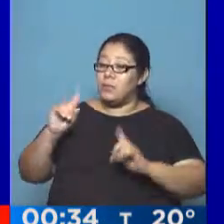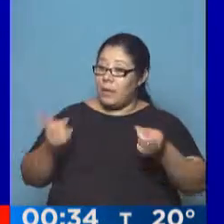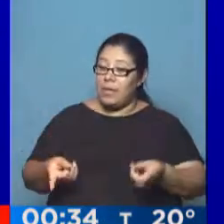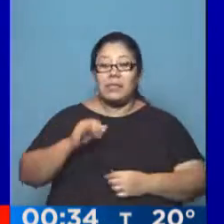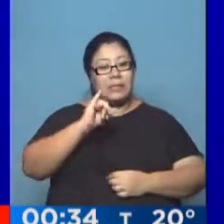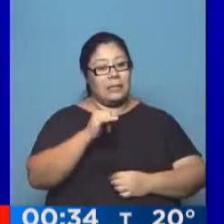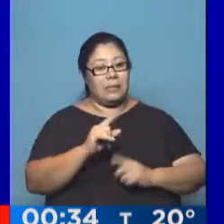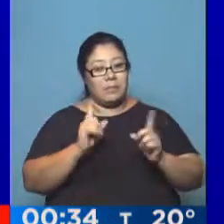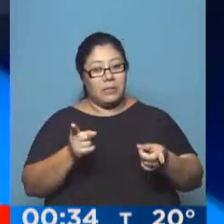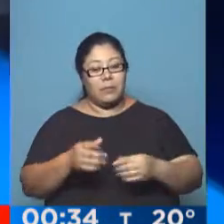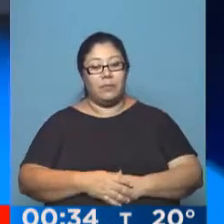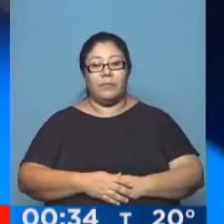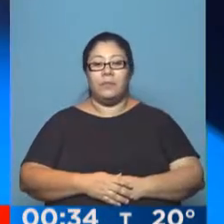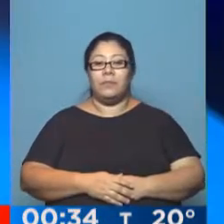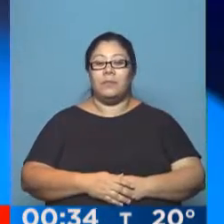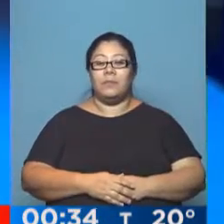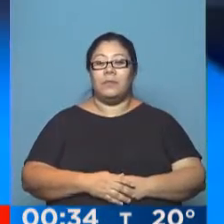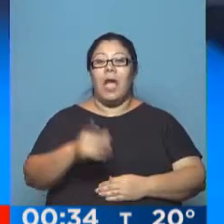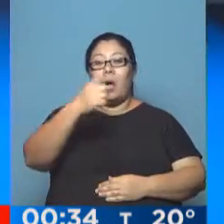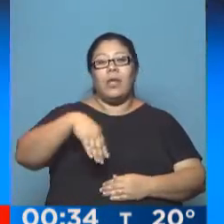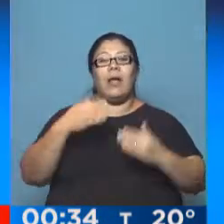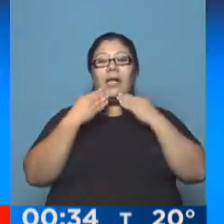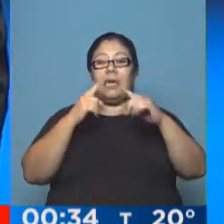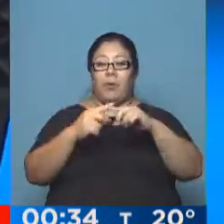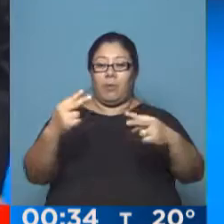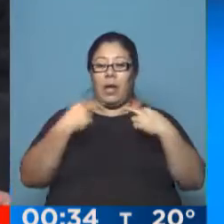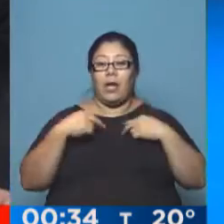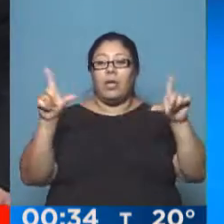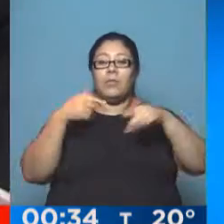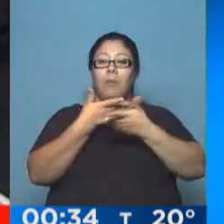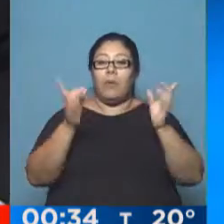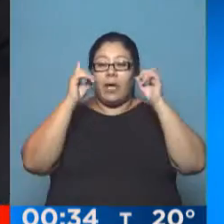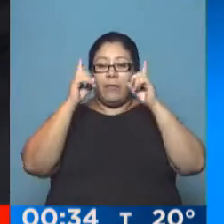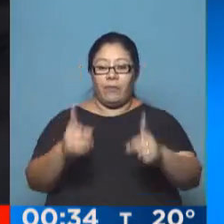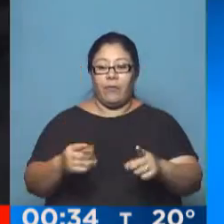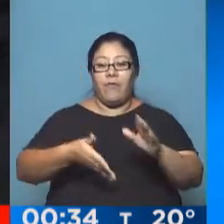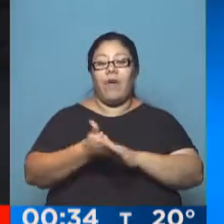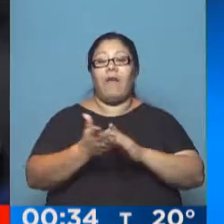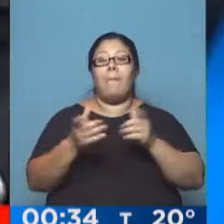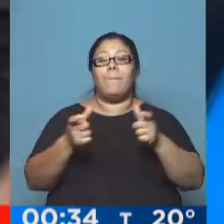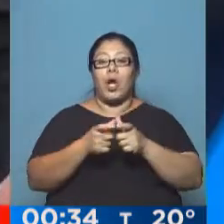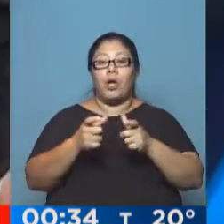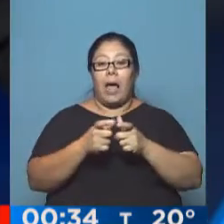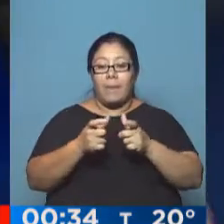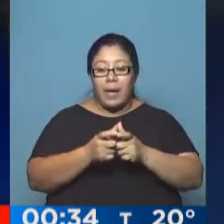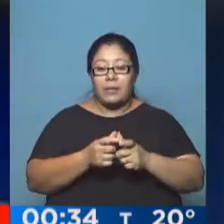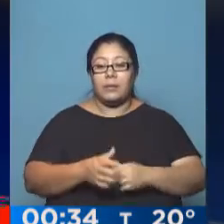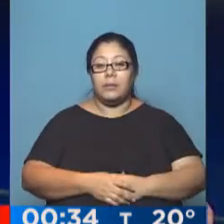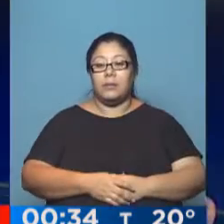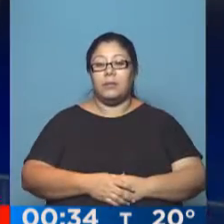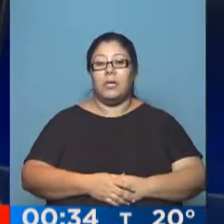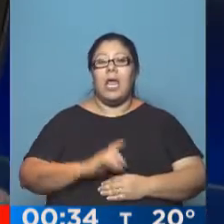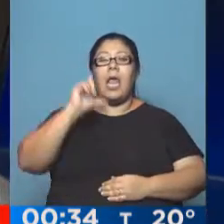Negri. Nos vimos. Que sea roca. Ustedes, gracias por acompañarnos. Quédense en la pantalla de la TV Pública. Llega Peter Capusotto y sus videos. Y nosotros, el lunes,